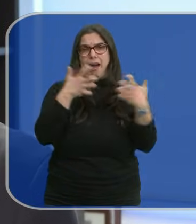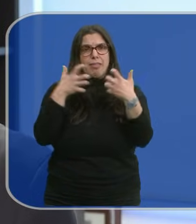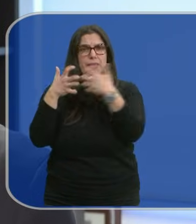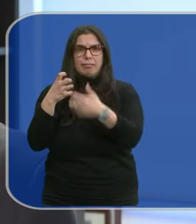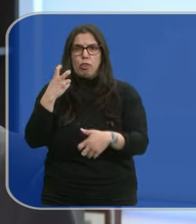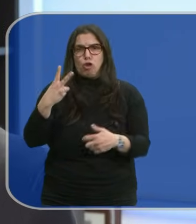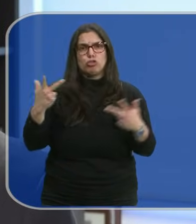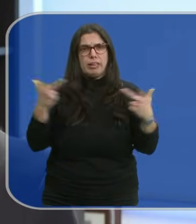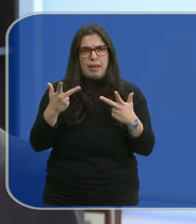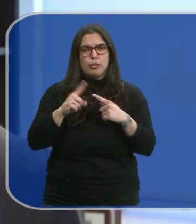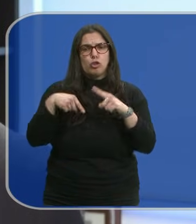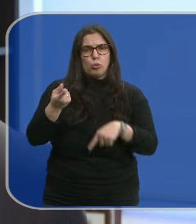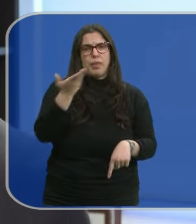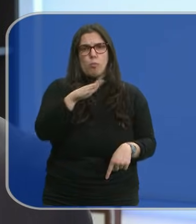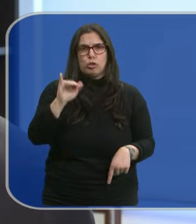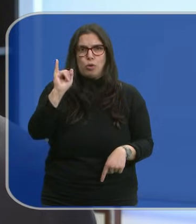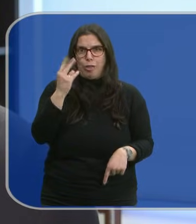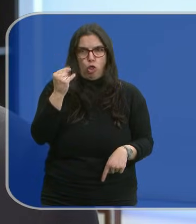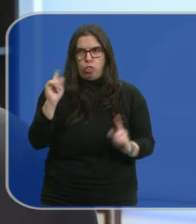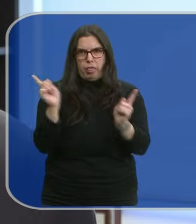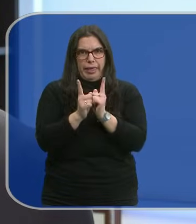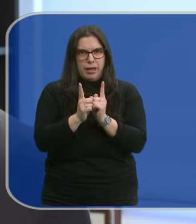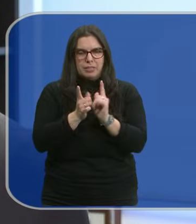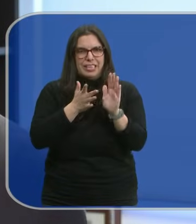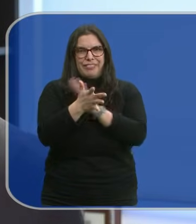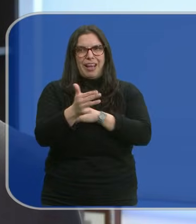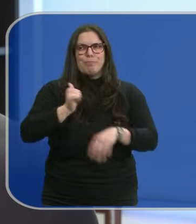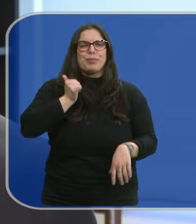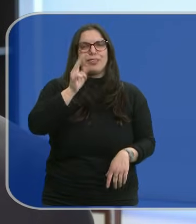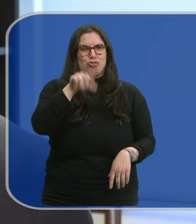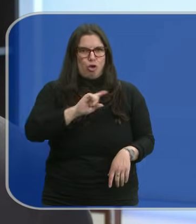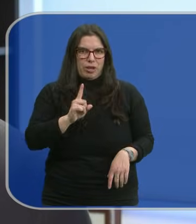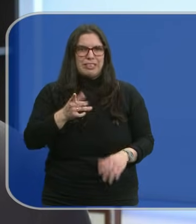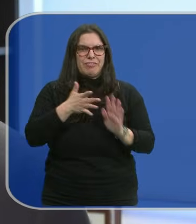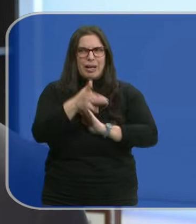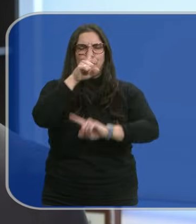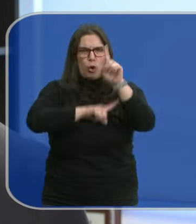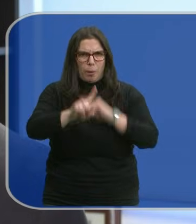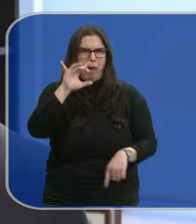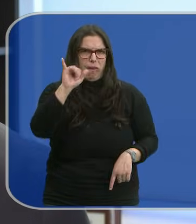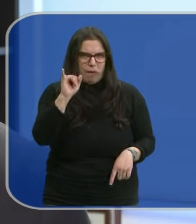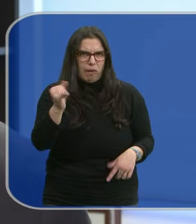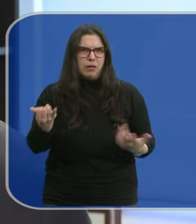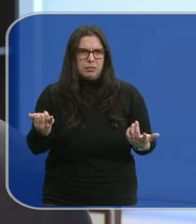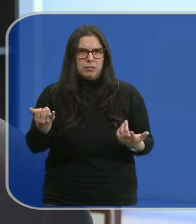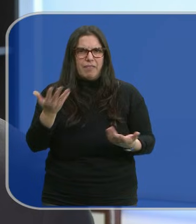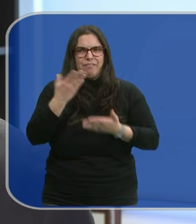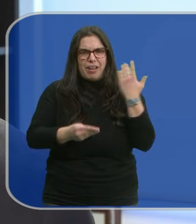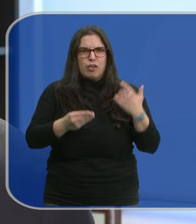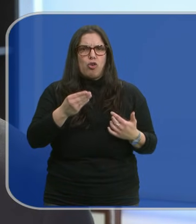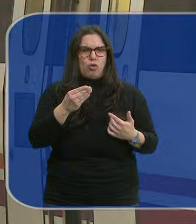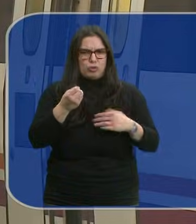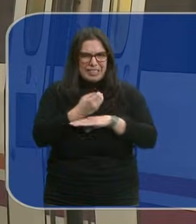accidentes graves con muertos en menos de 48 horas, lo que indica que ya no son casualidades, sino que hay alguna carencia, alguna deficiencia en el